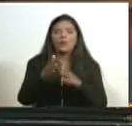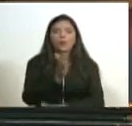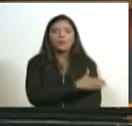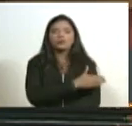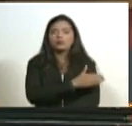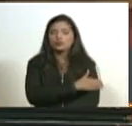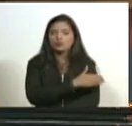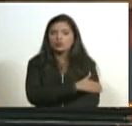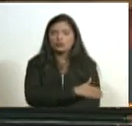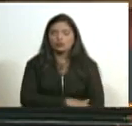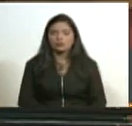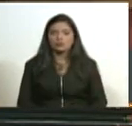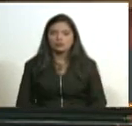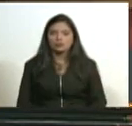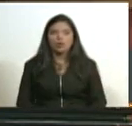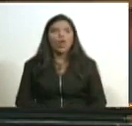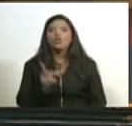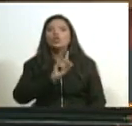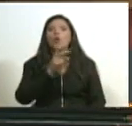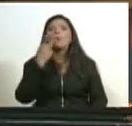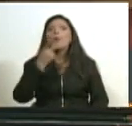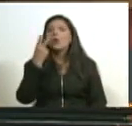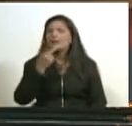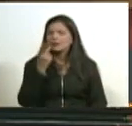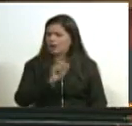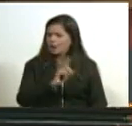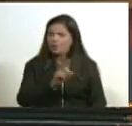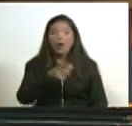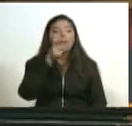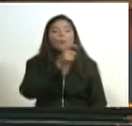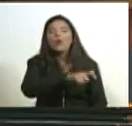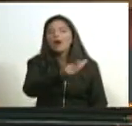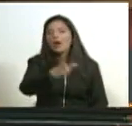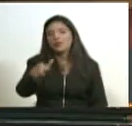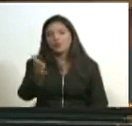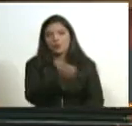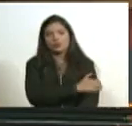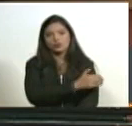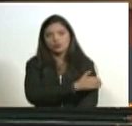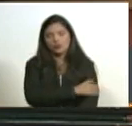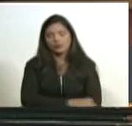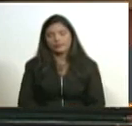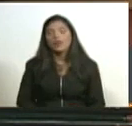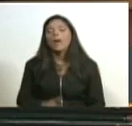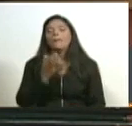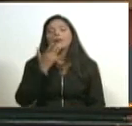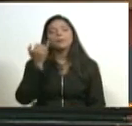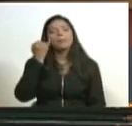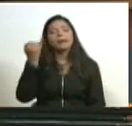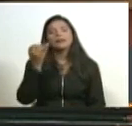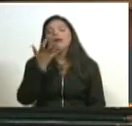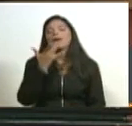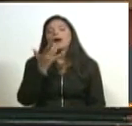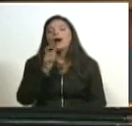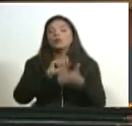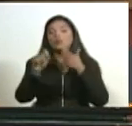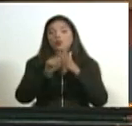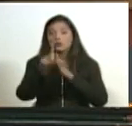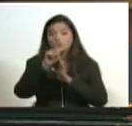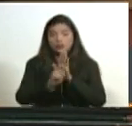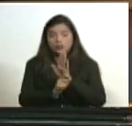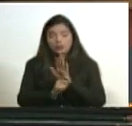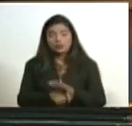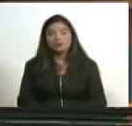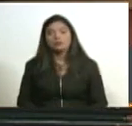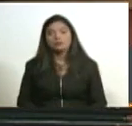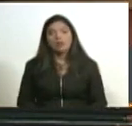país. No la oposición política como tal. Imagínense ustedes. La Asamblea Nacional Constituyente